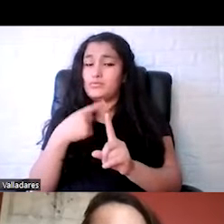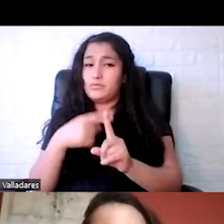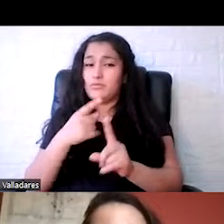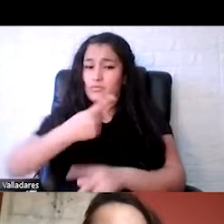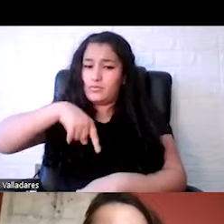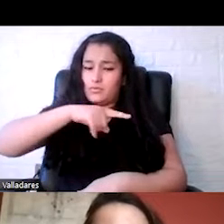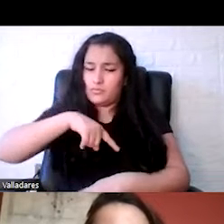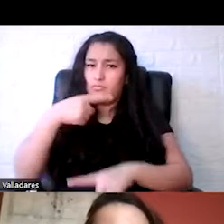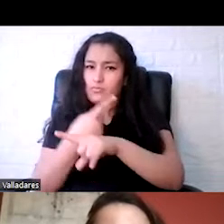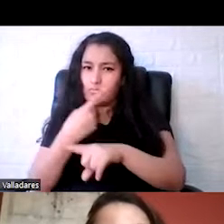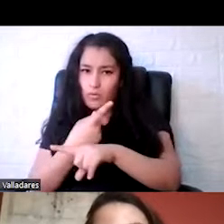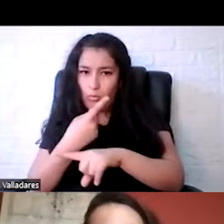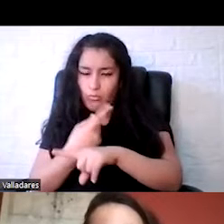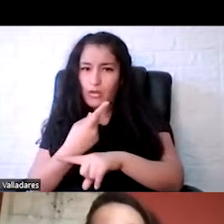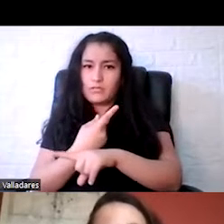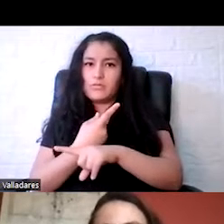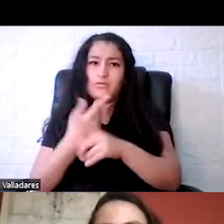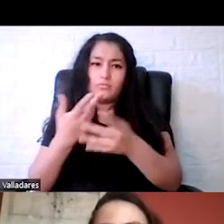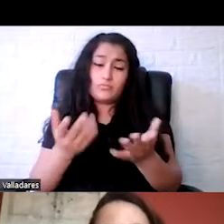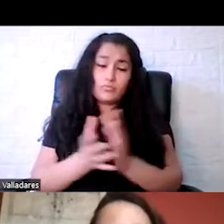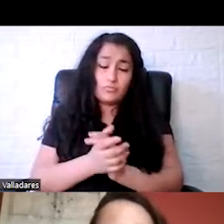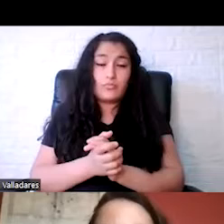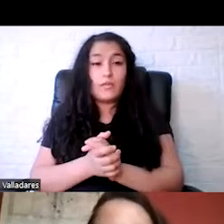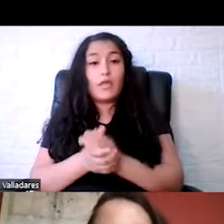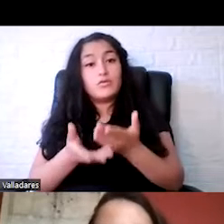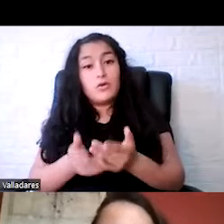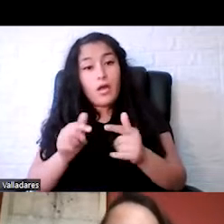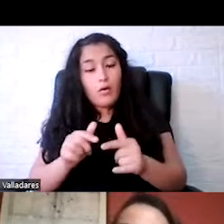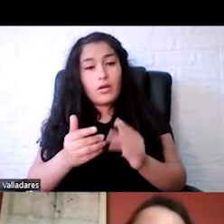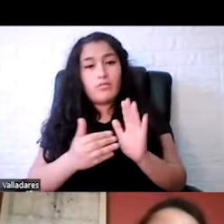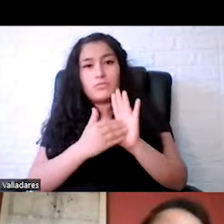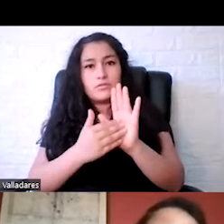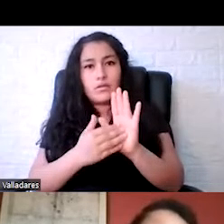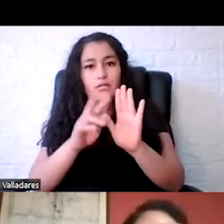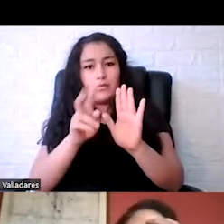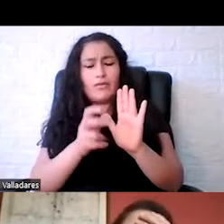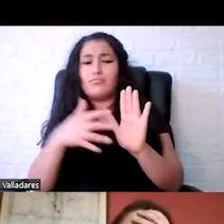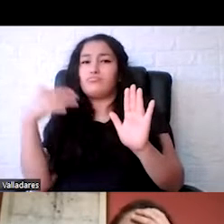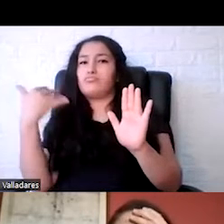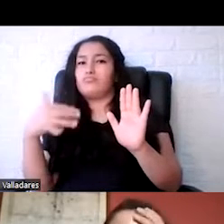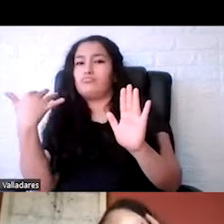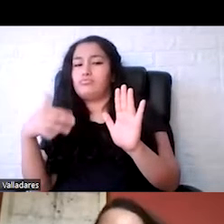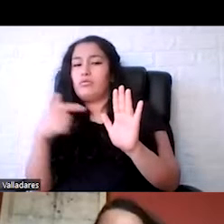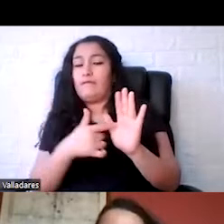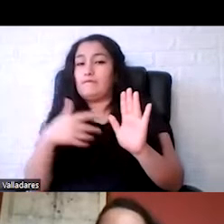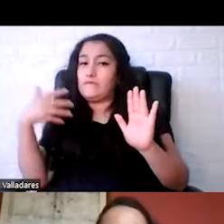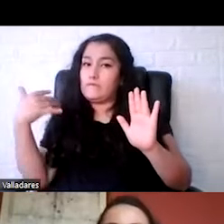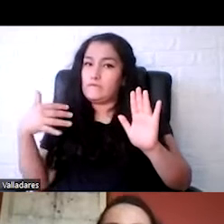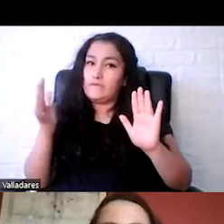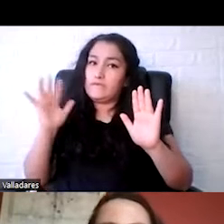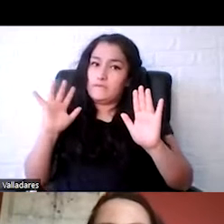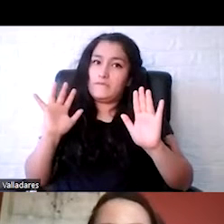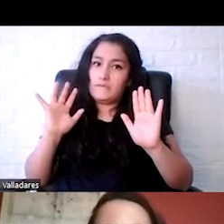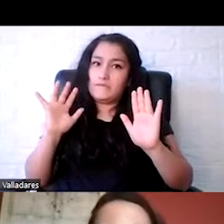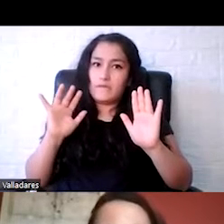las conversaciones en la academia. Lo que les voy a presentar hoy día es algo muy, muy, muy incipiente que he